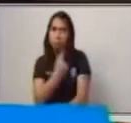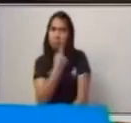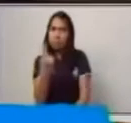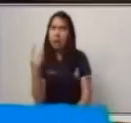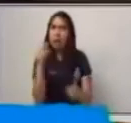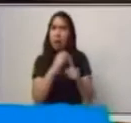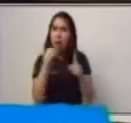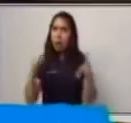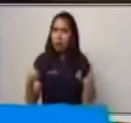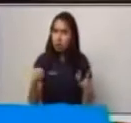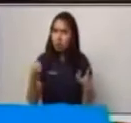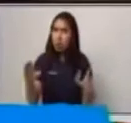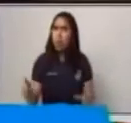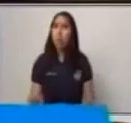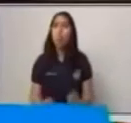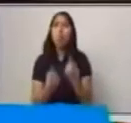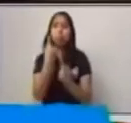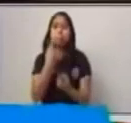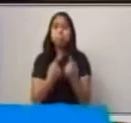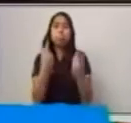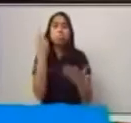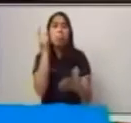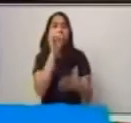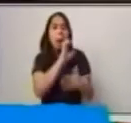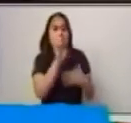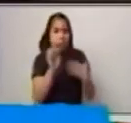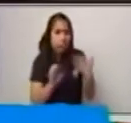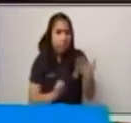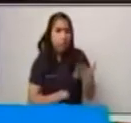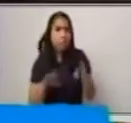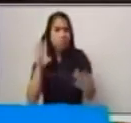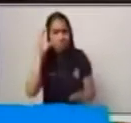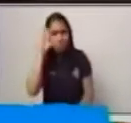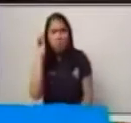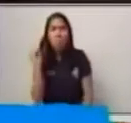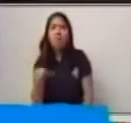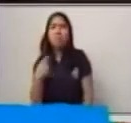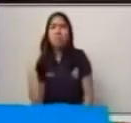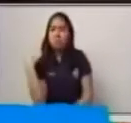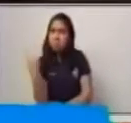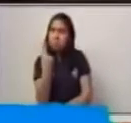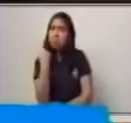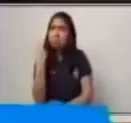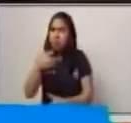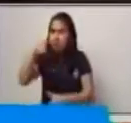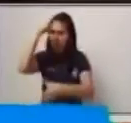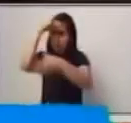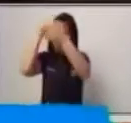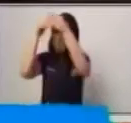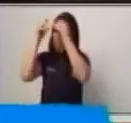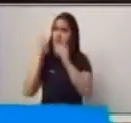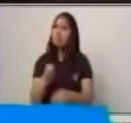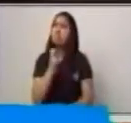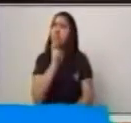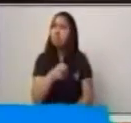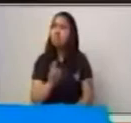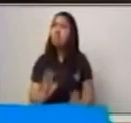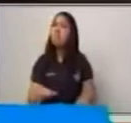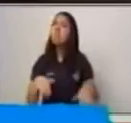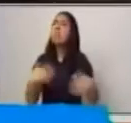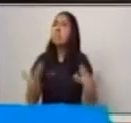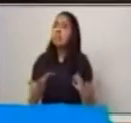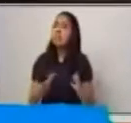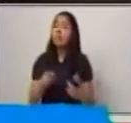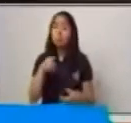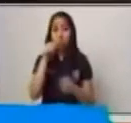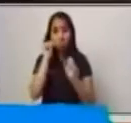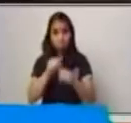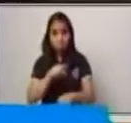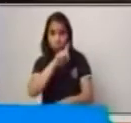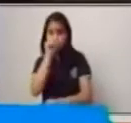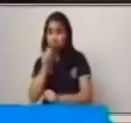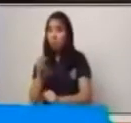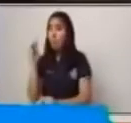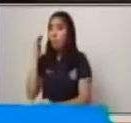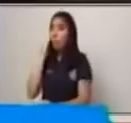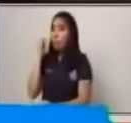qué. ¿Por qué crees que es importante? Puedes preguntarle a tus papás o con quien esté contigo en este momento.